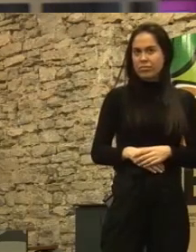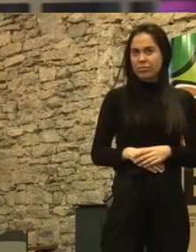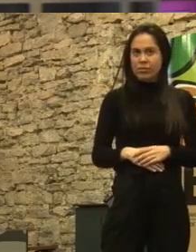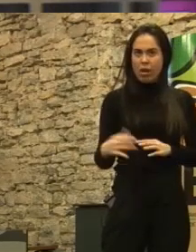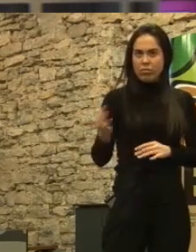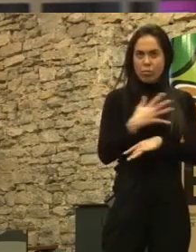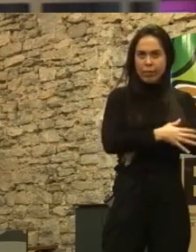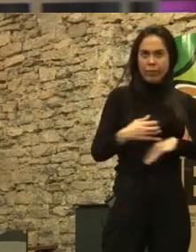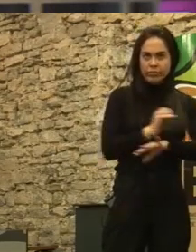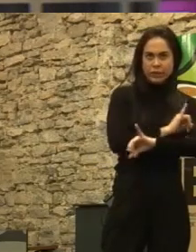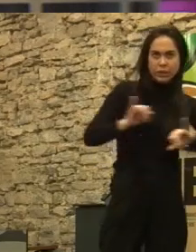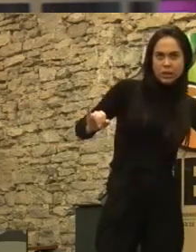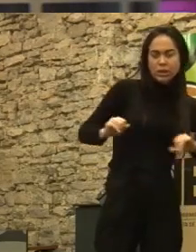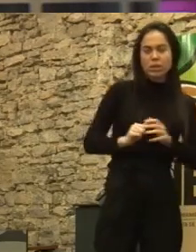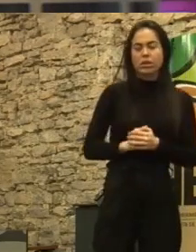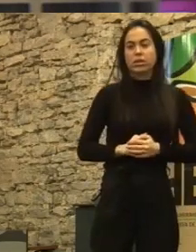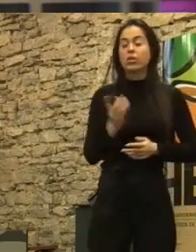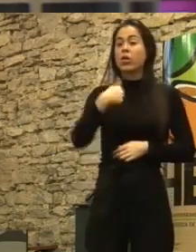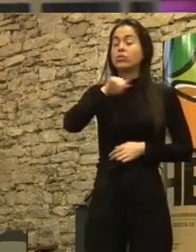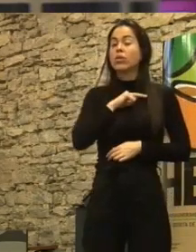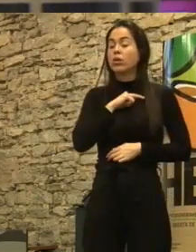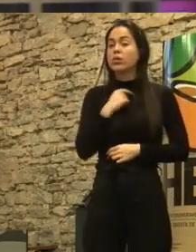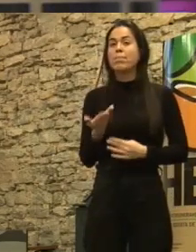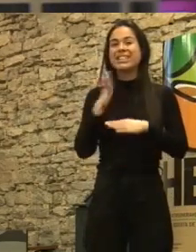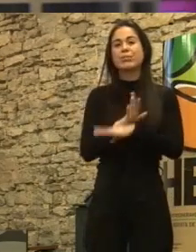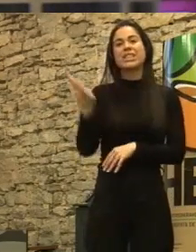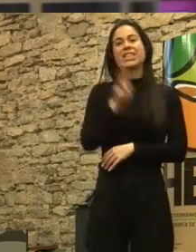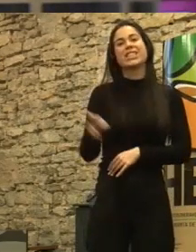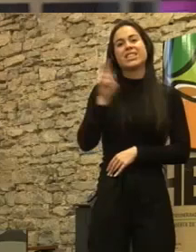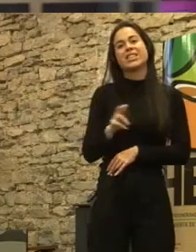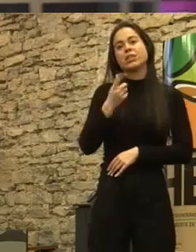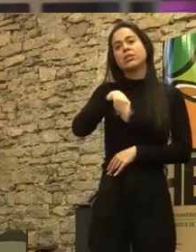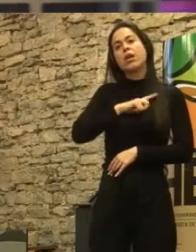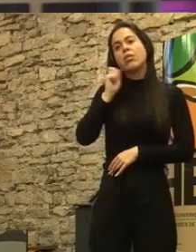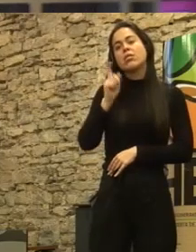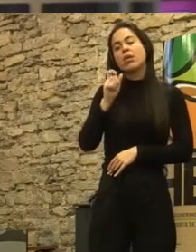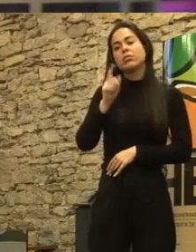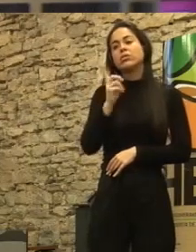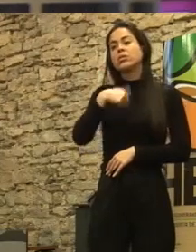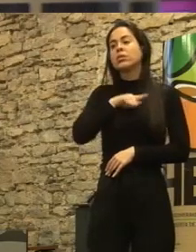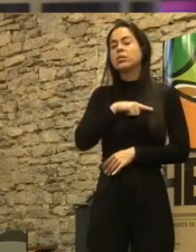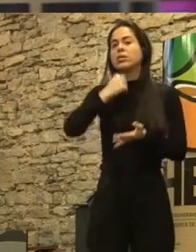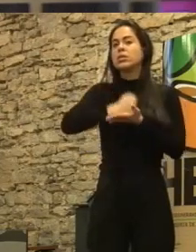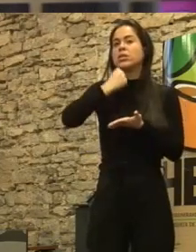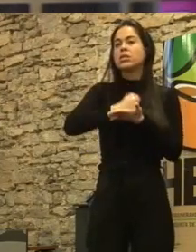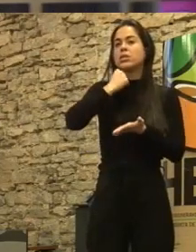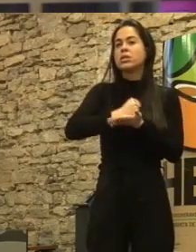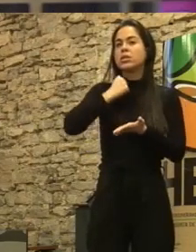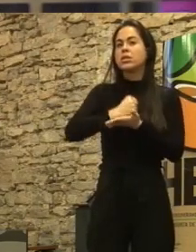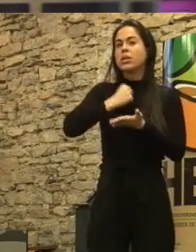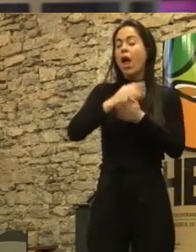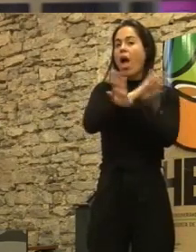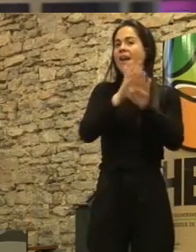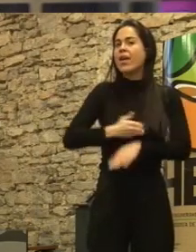planteamientos que nosotros usamos? Aquí ya se ha repetido varias veces, la insistencia como arma. Cuando una persona